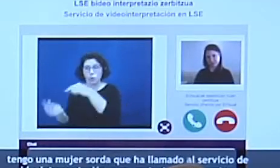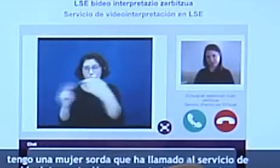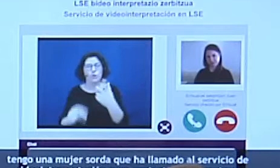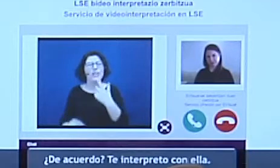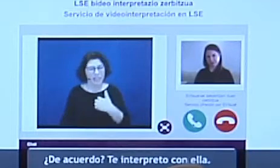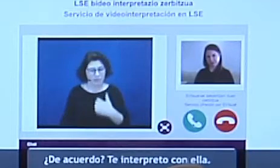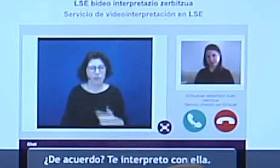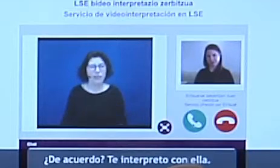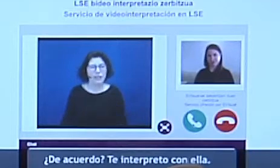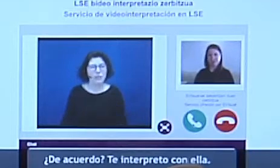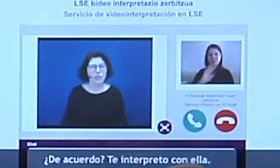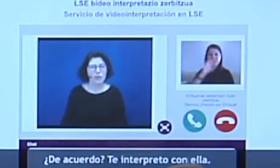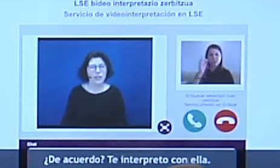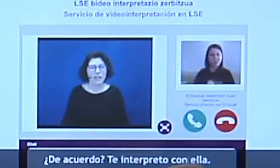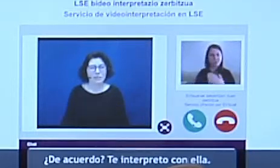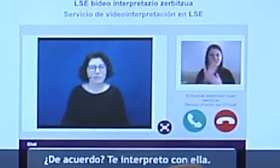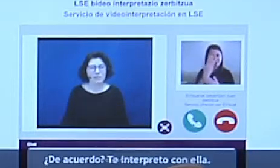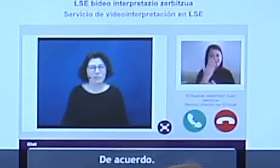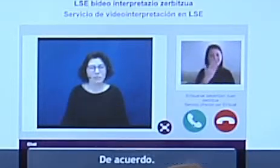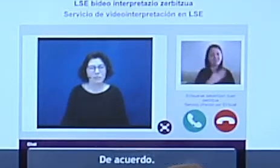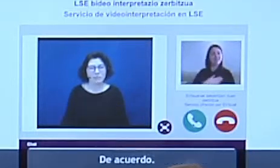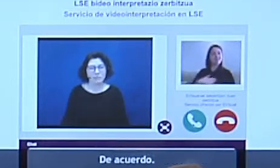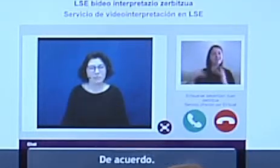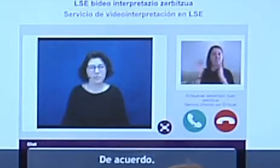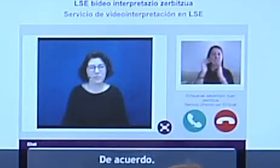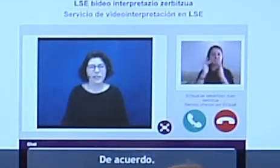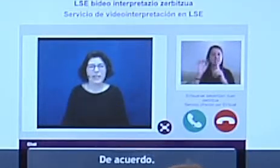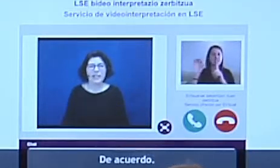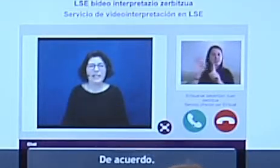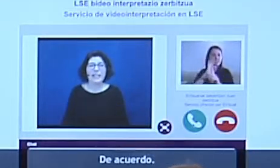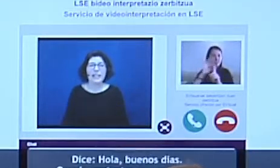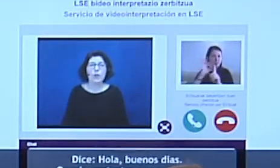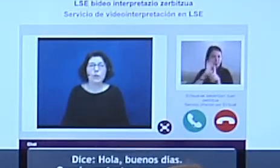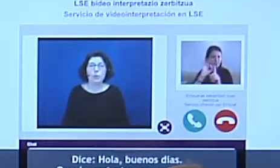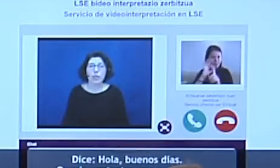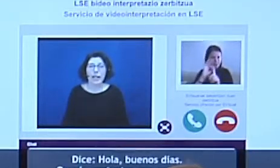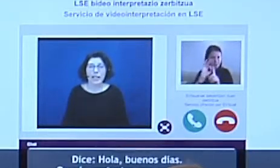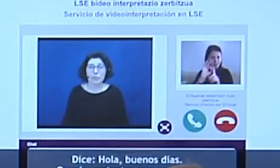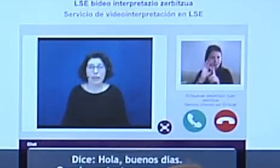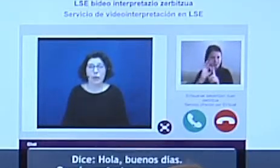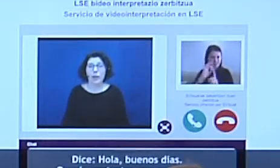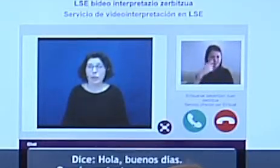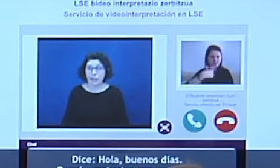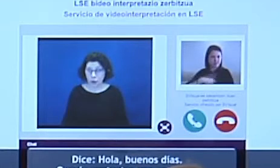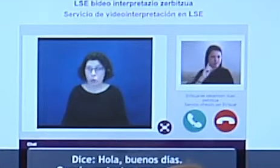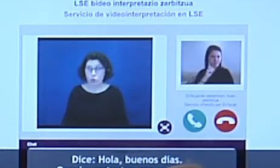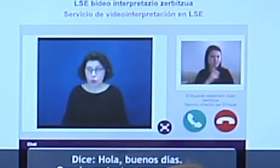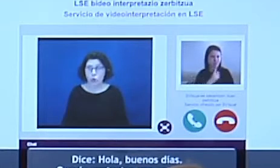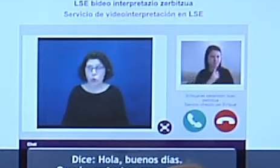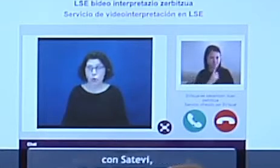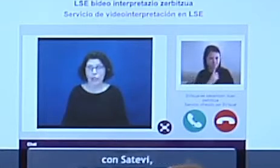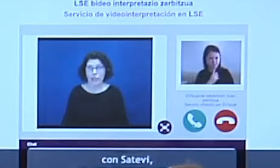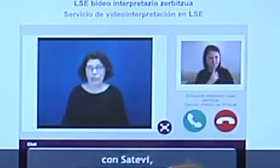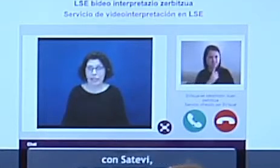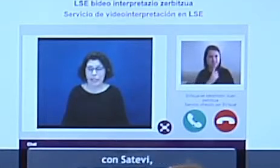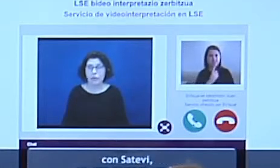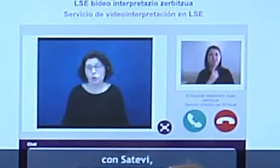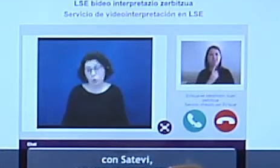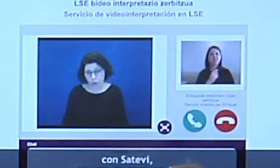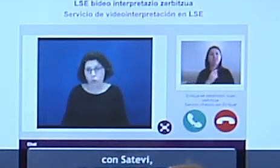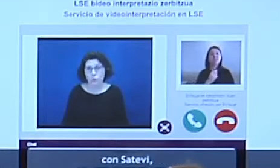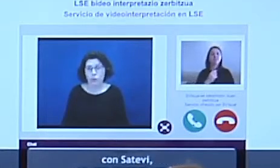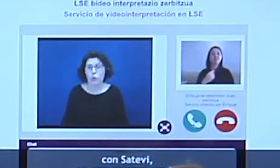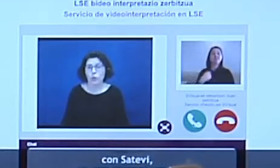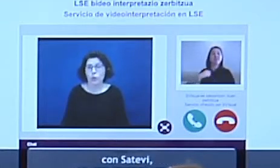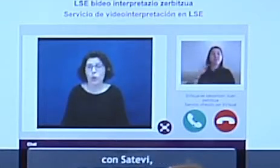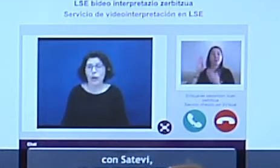contactar con vosotros. De acuerdo, te interpreto con ella. De acuerdo. Dice, hola, buenos días. Mira, yo quería contactar con vosotros, con el Satevi,